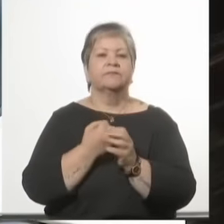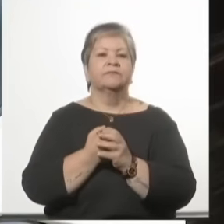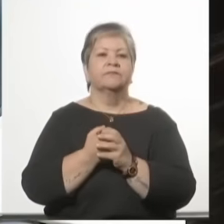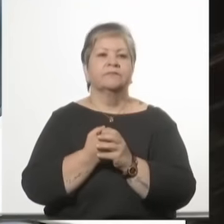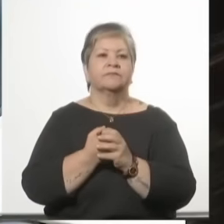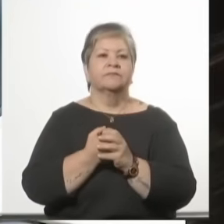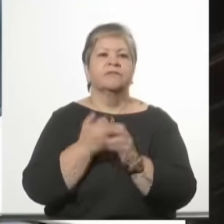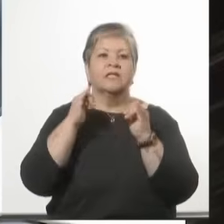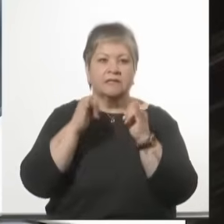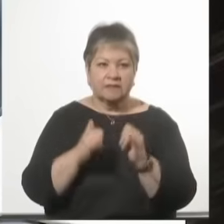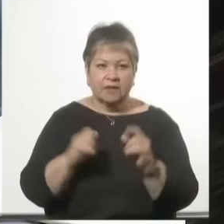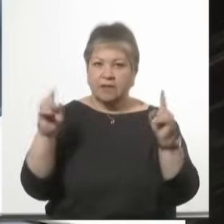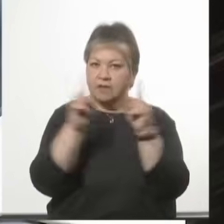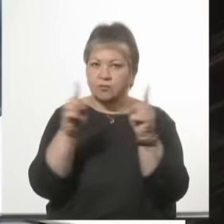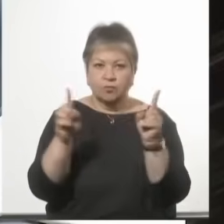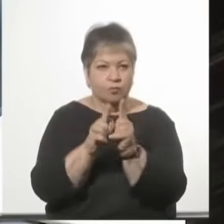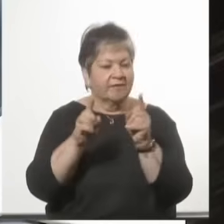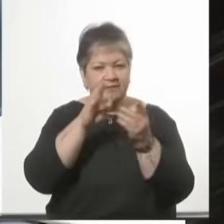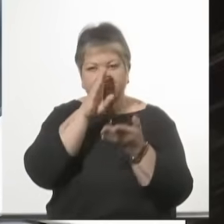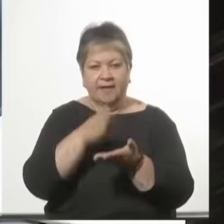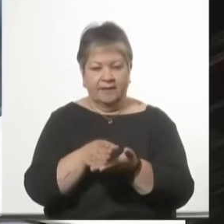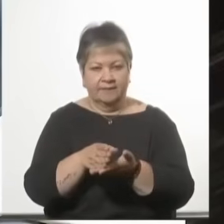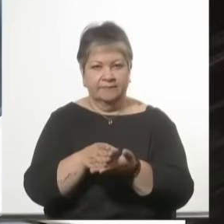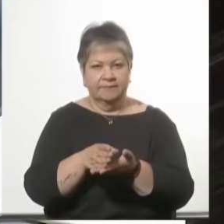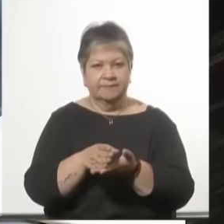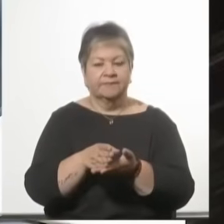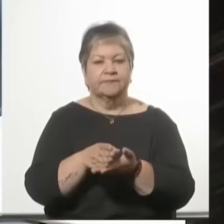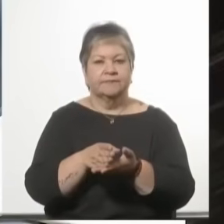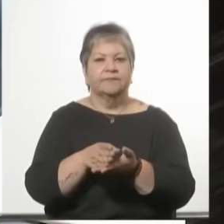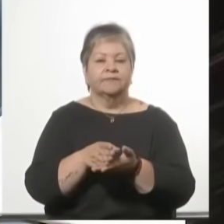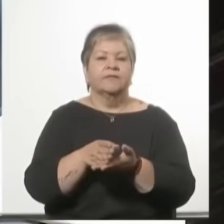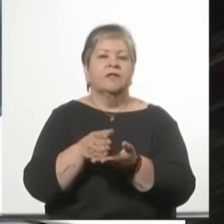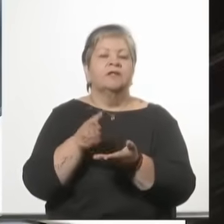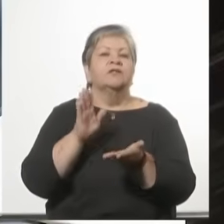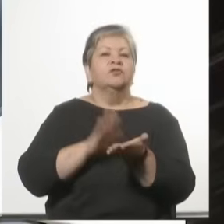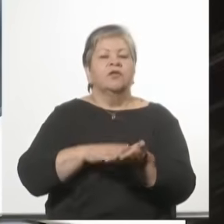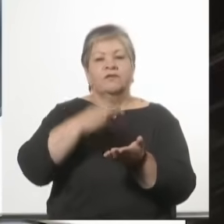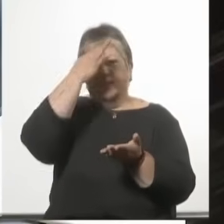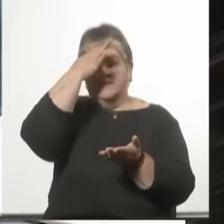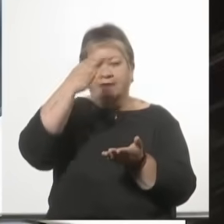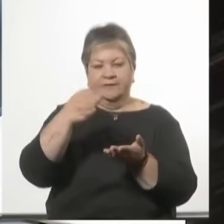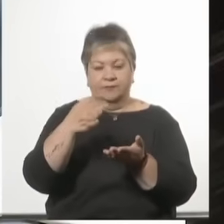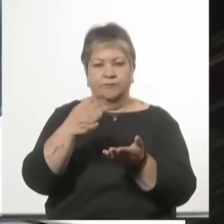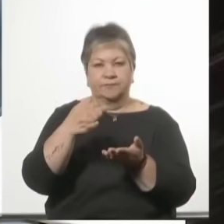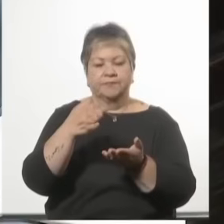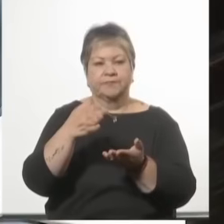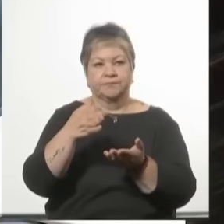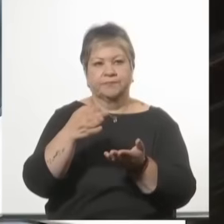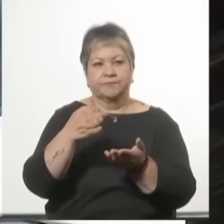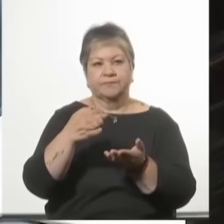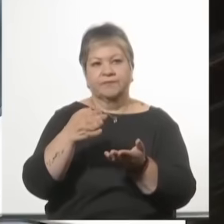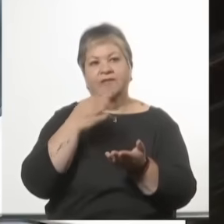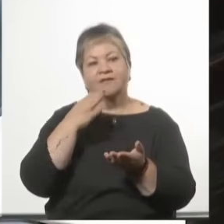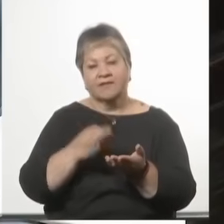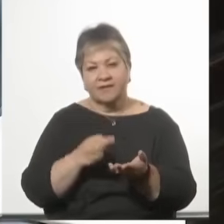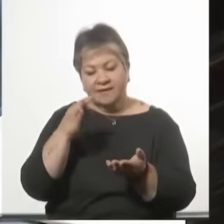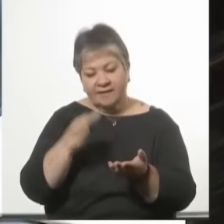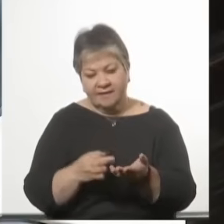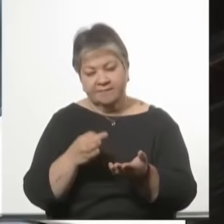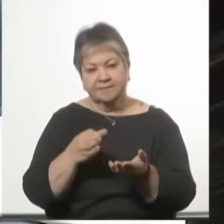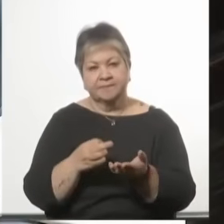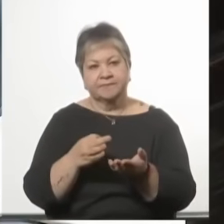Pero sí voy a decir un resumen final de lo que pensaba decir sobre los aspectos técnicos. La verdad, la realidad